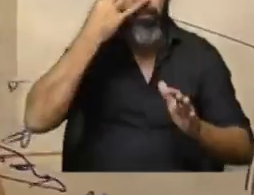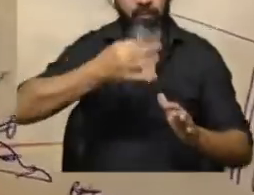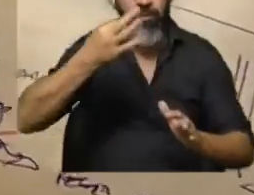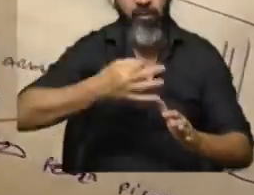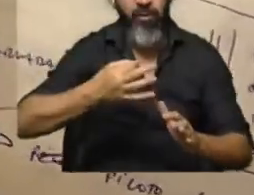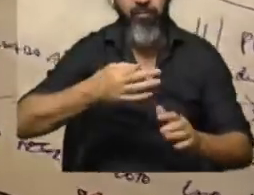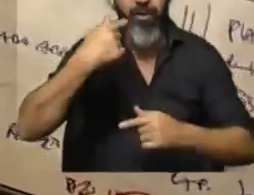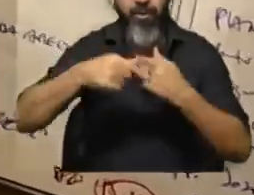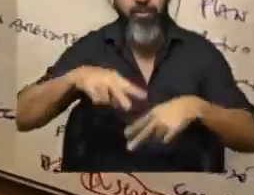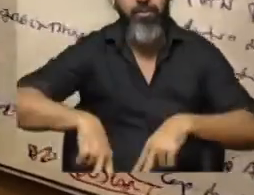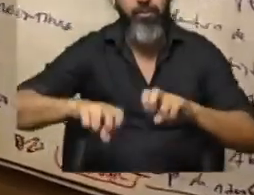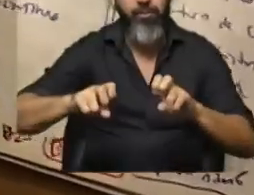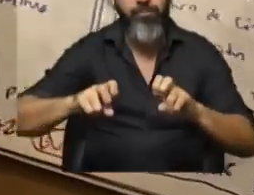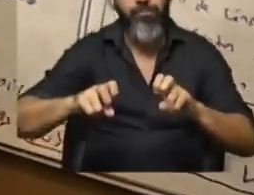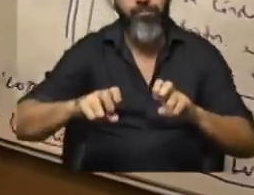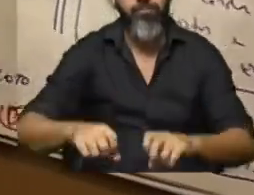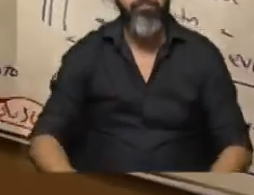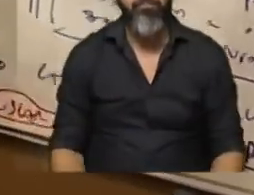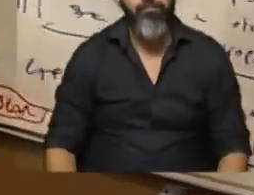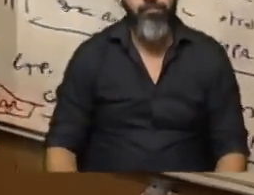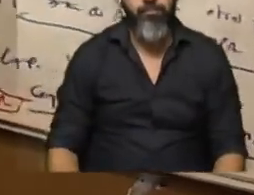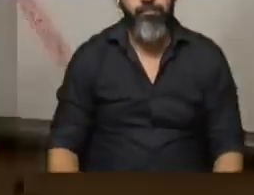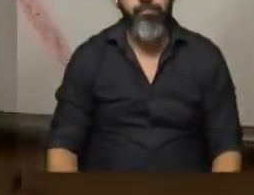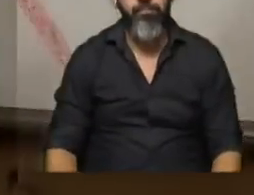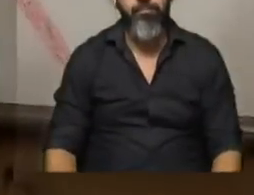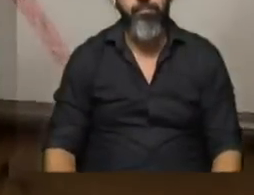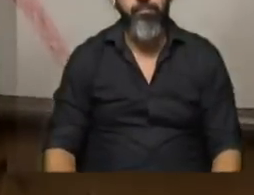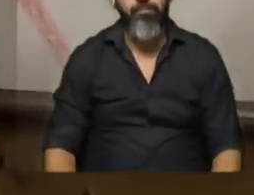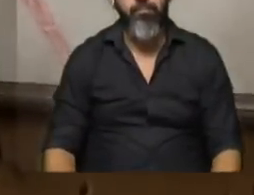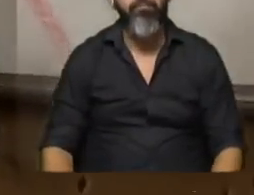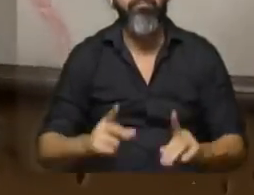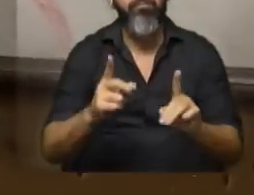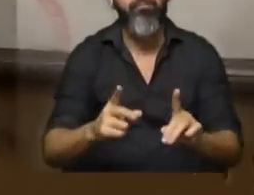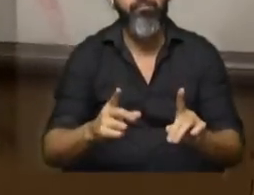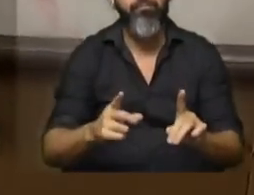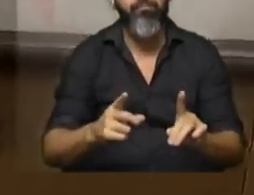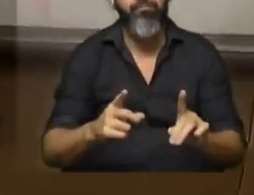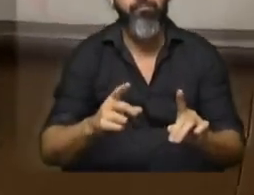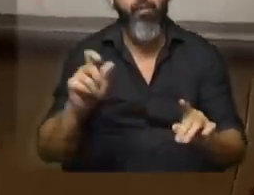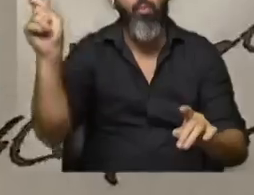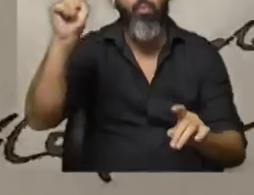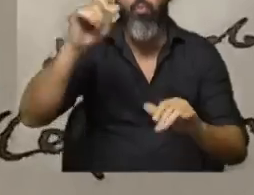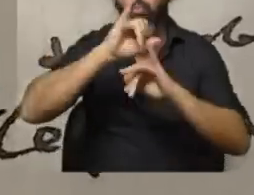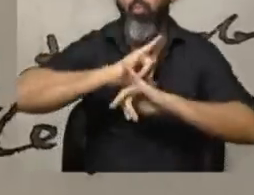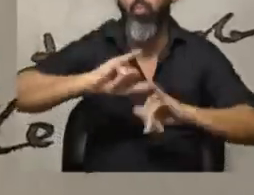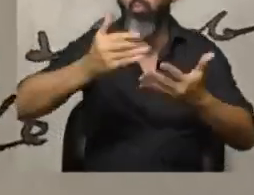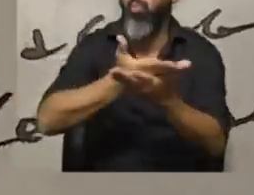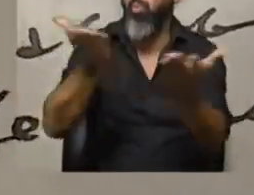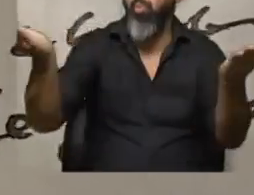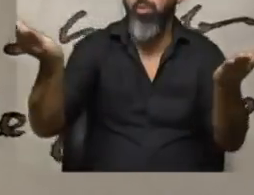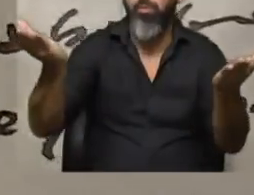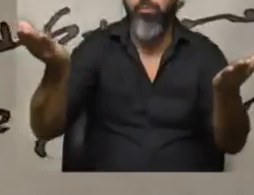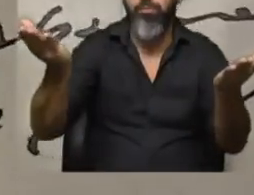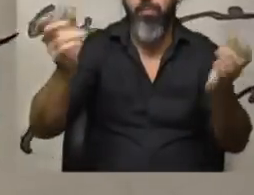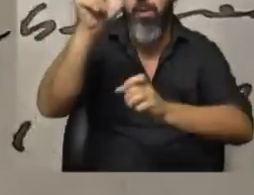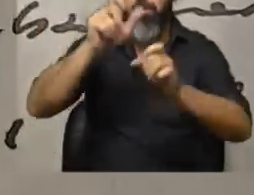para seguir indagando sobre él sobre los la información que se pueda sacar y también para ponerlo en un espacio público para verlo y